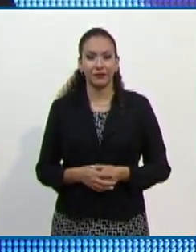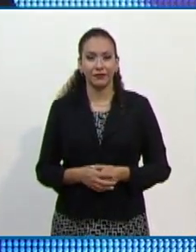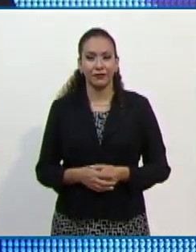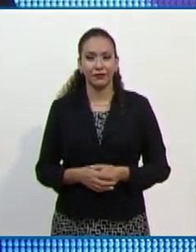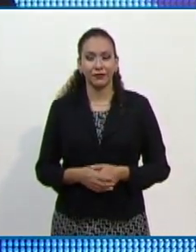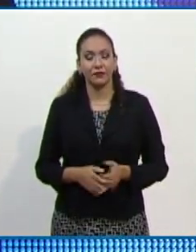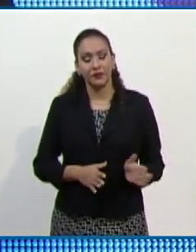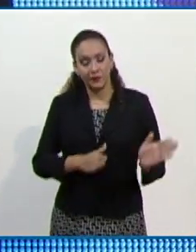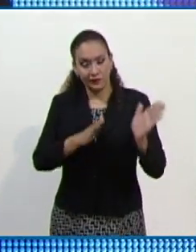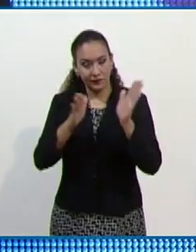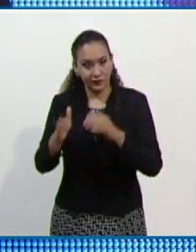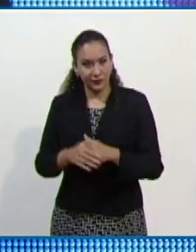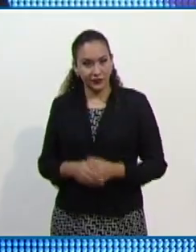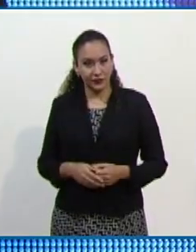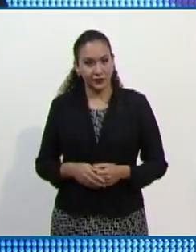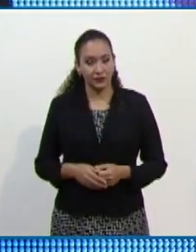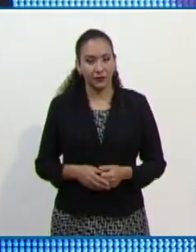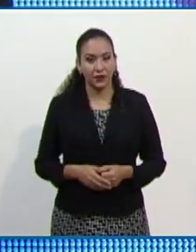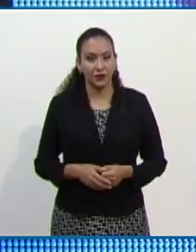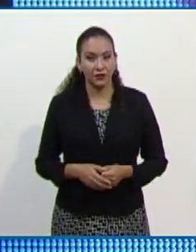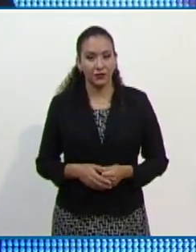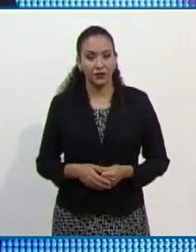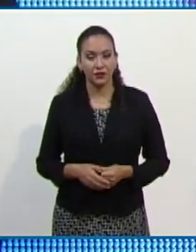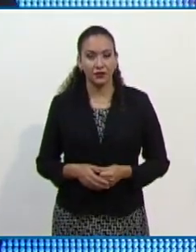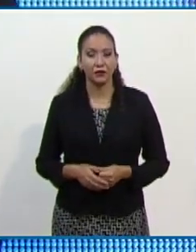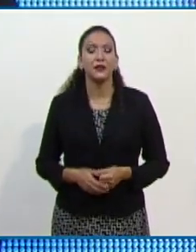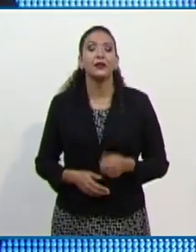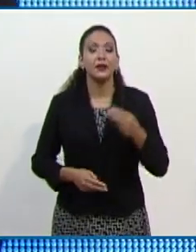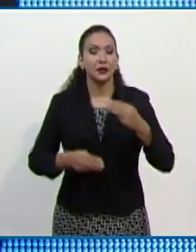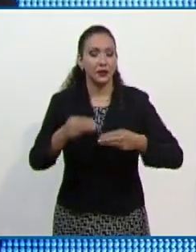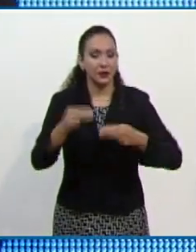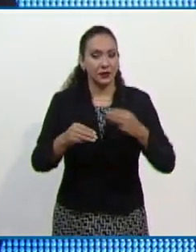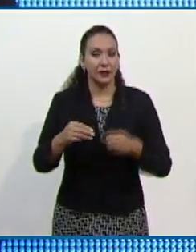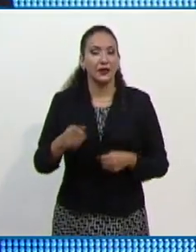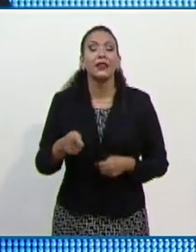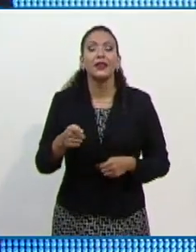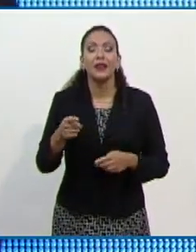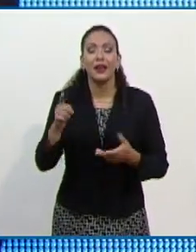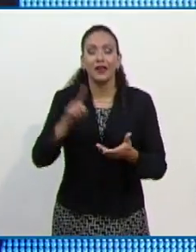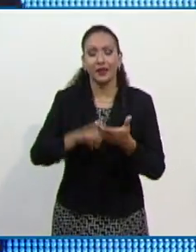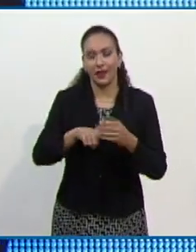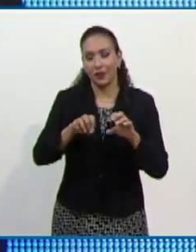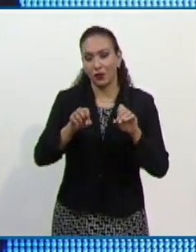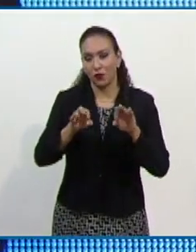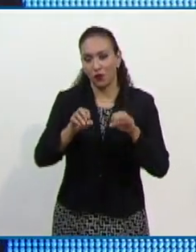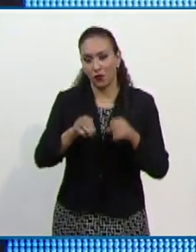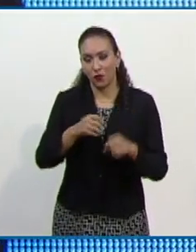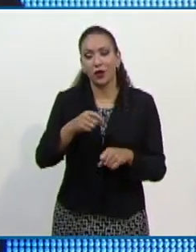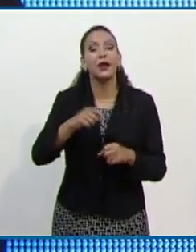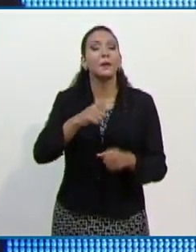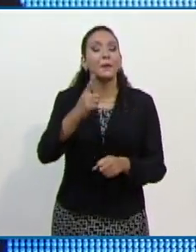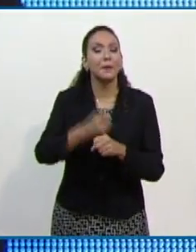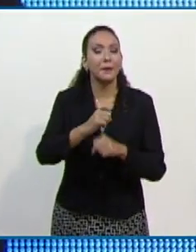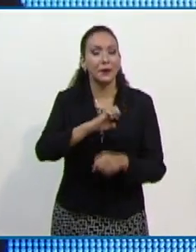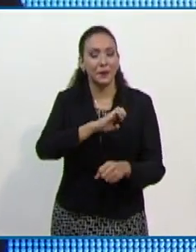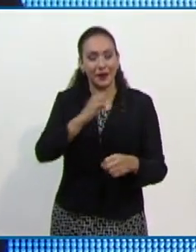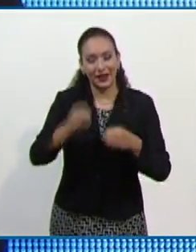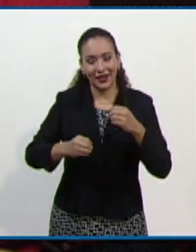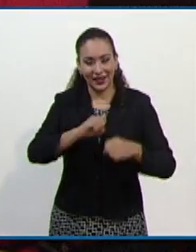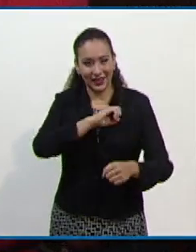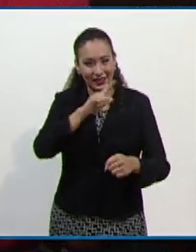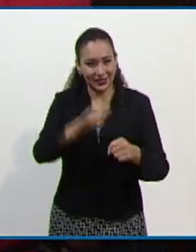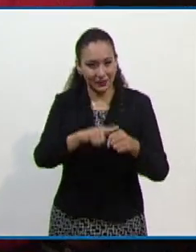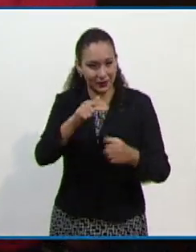Por su parte, el magistrado David García Zarubi, del 22º Tribunal Colegiado en Materia Administrativa del Primer Circuito en la Ciudad de